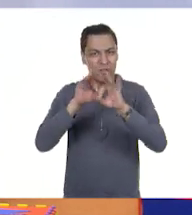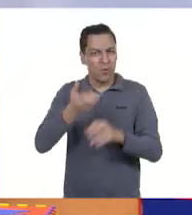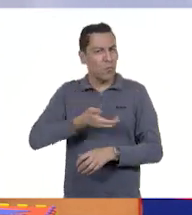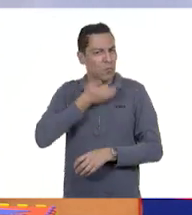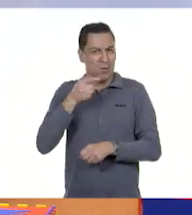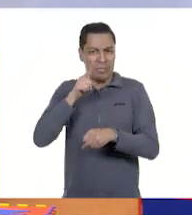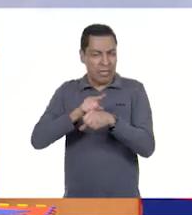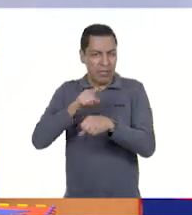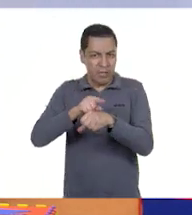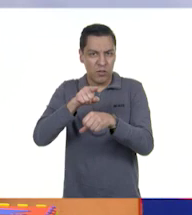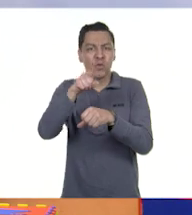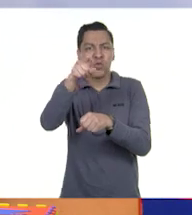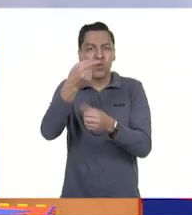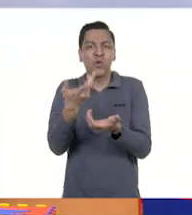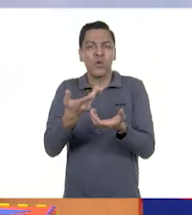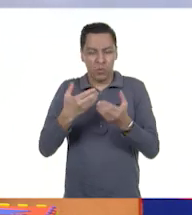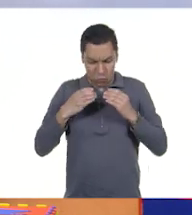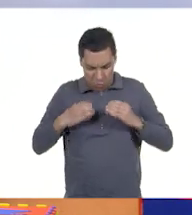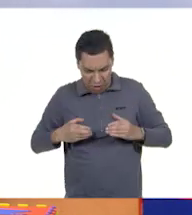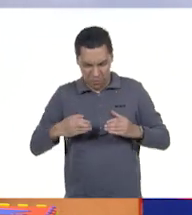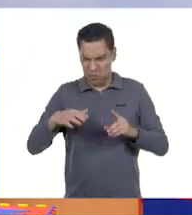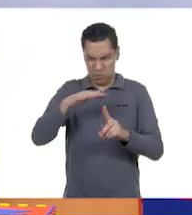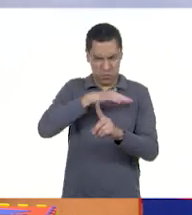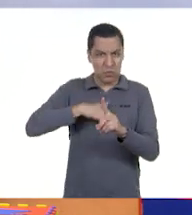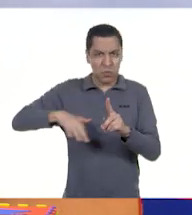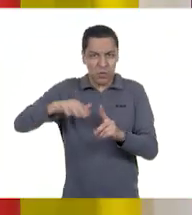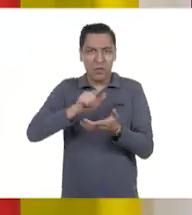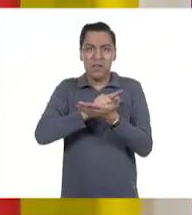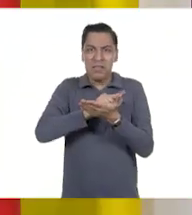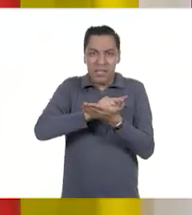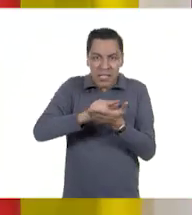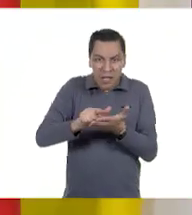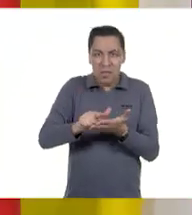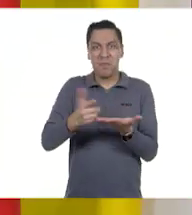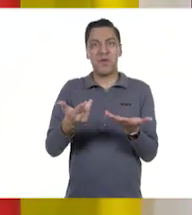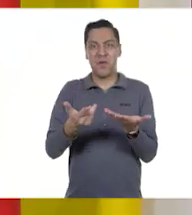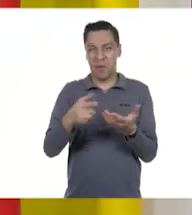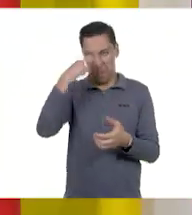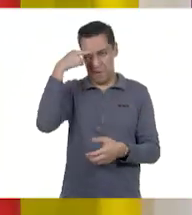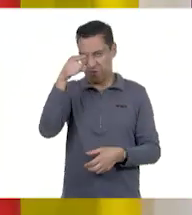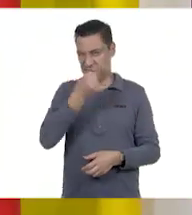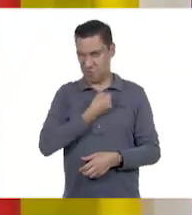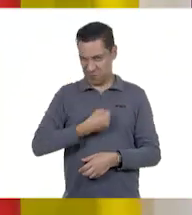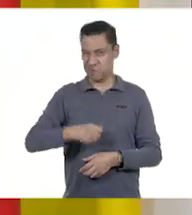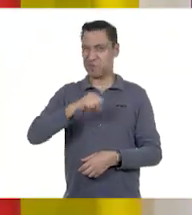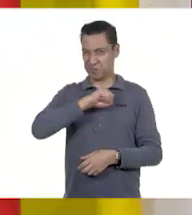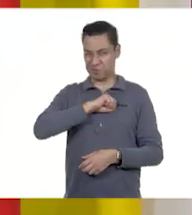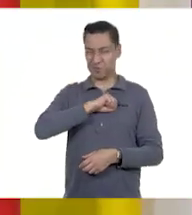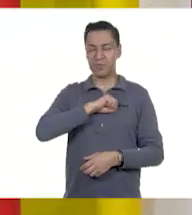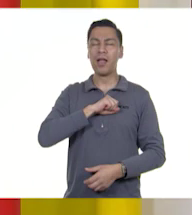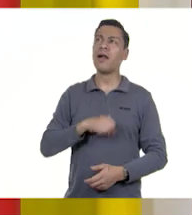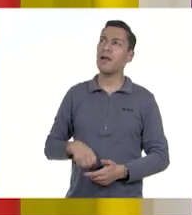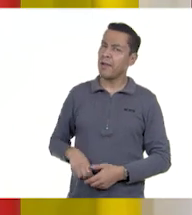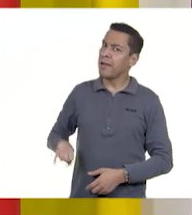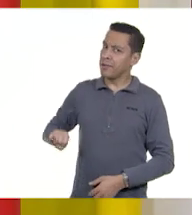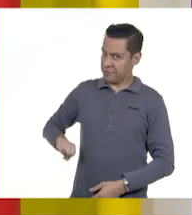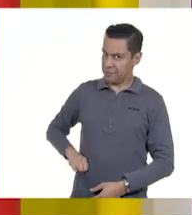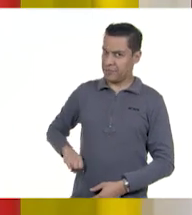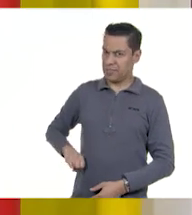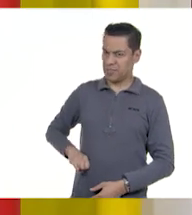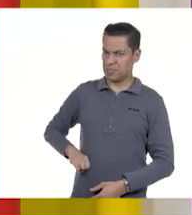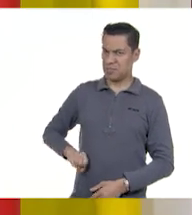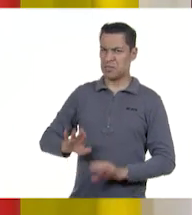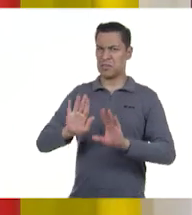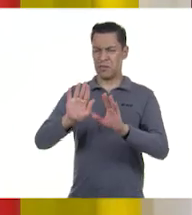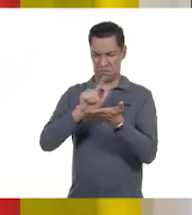higiene, antes y después de comer nuestros alimentos. Eso se escucha muy interesante, pero en realidad, ¿qué es